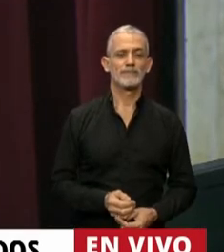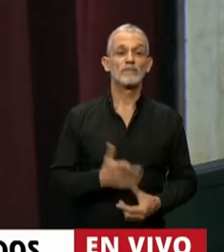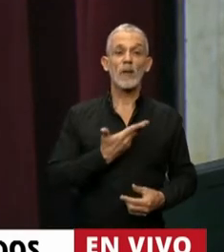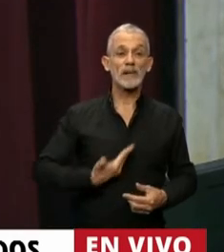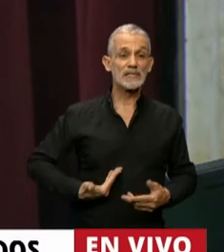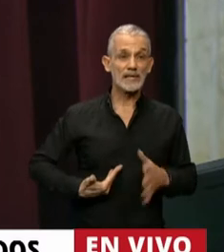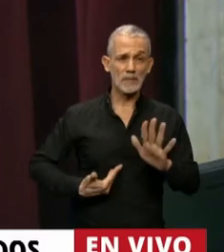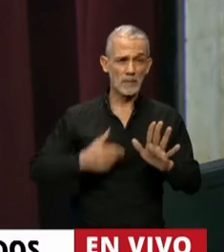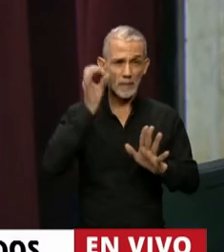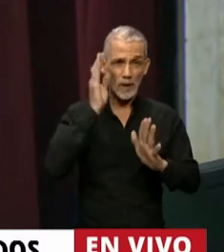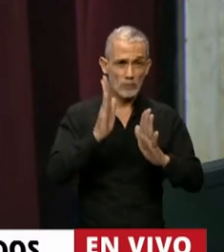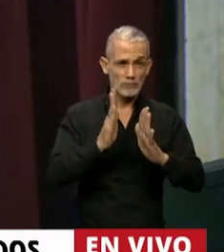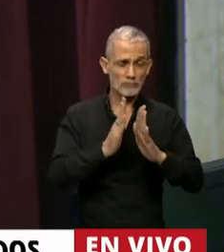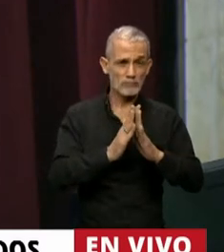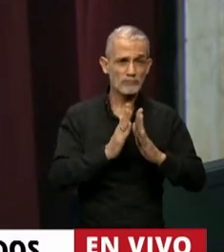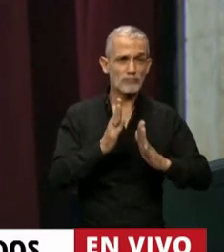Presidente. Sí.